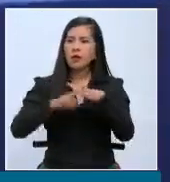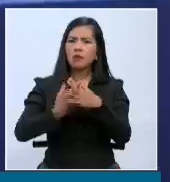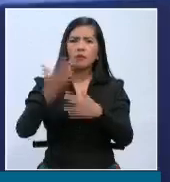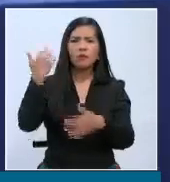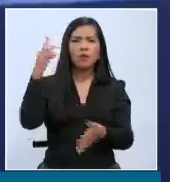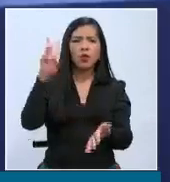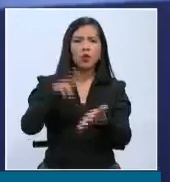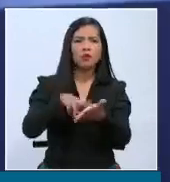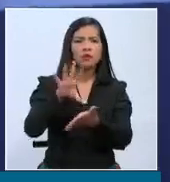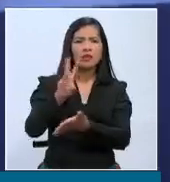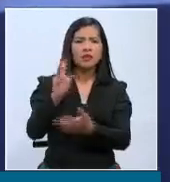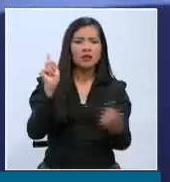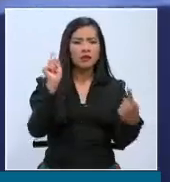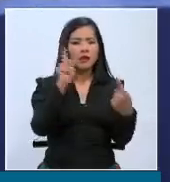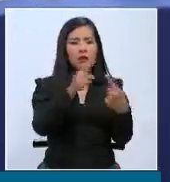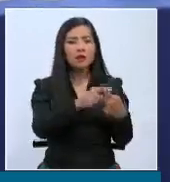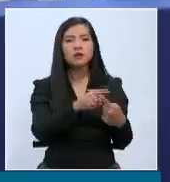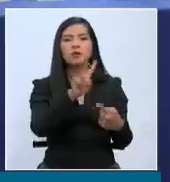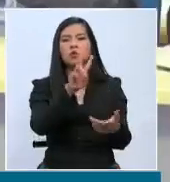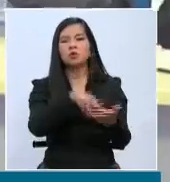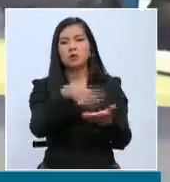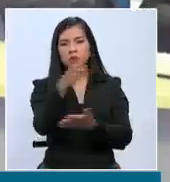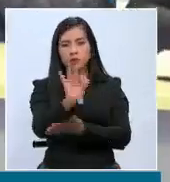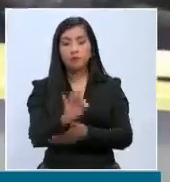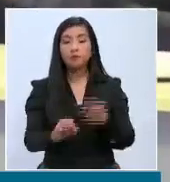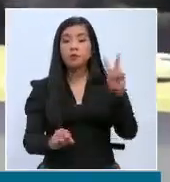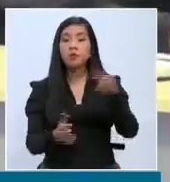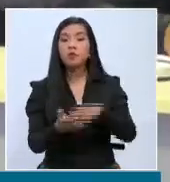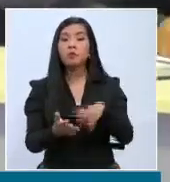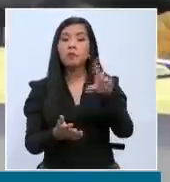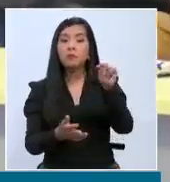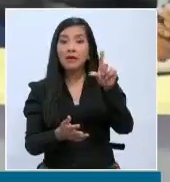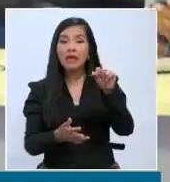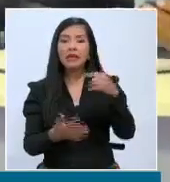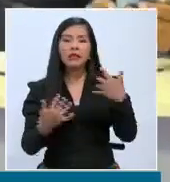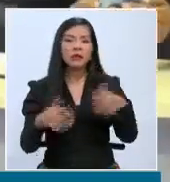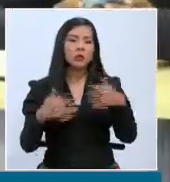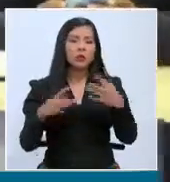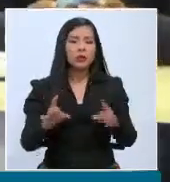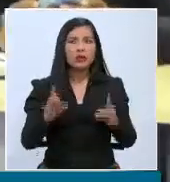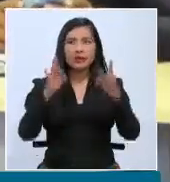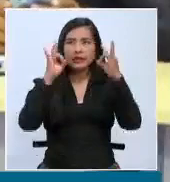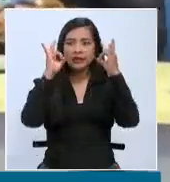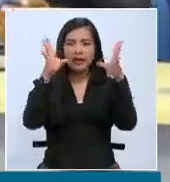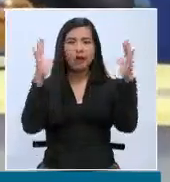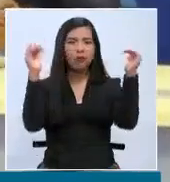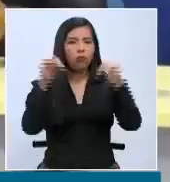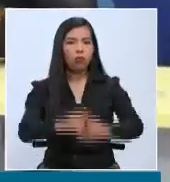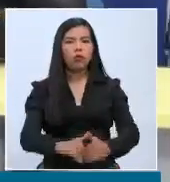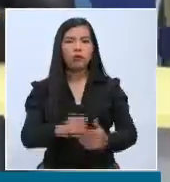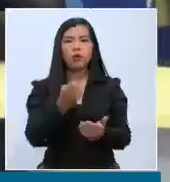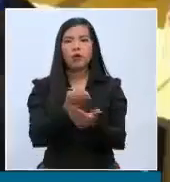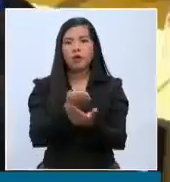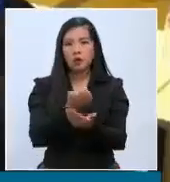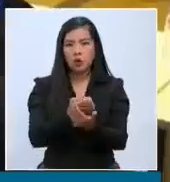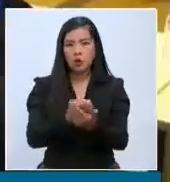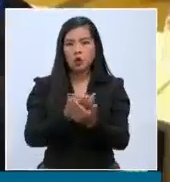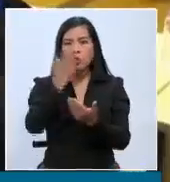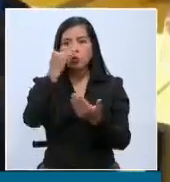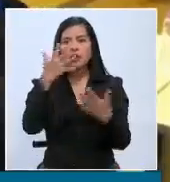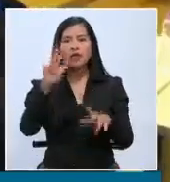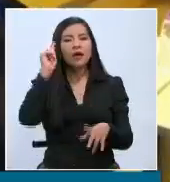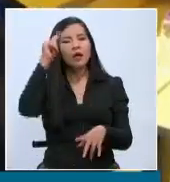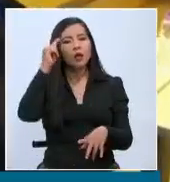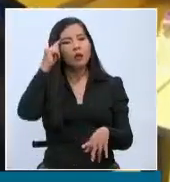a 2019. El 2020 tuvimos una catástrofe económica como efecto de un gobierno